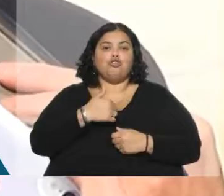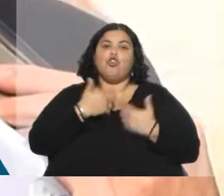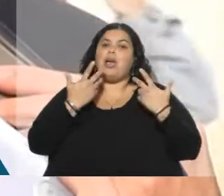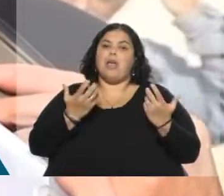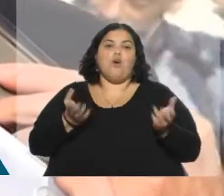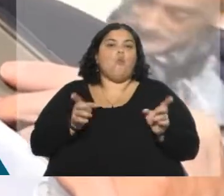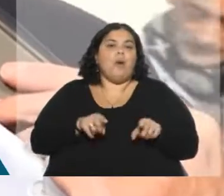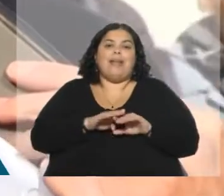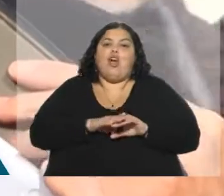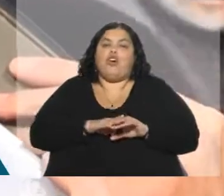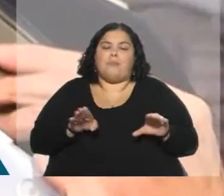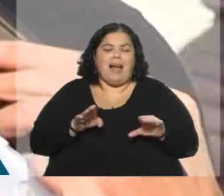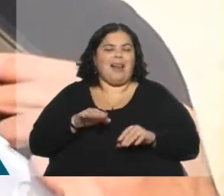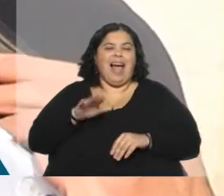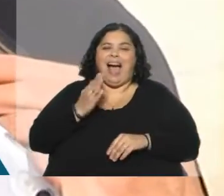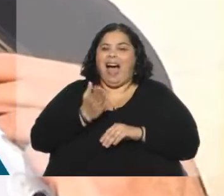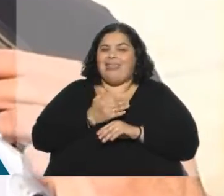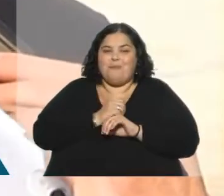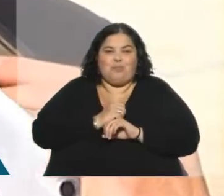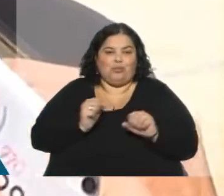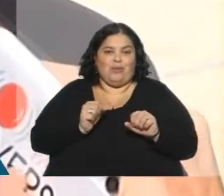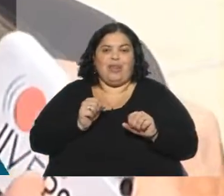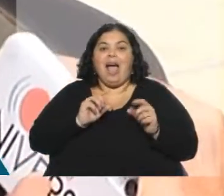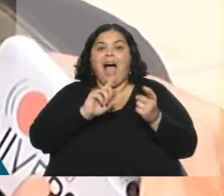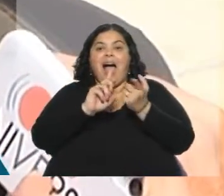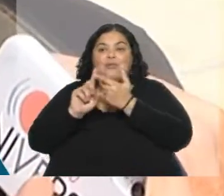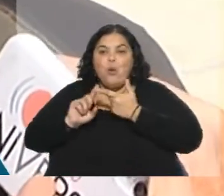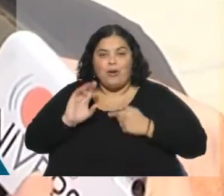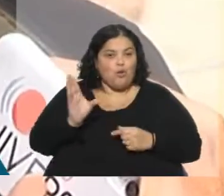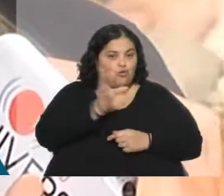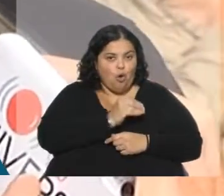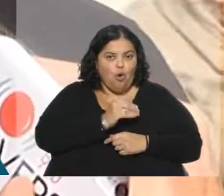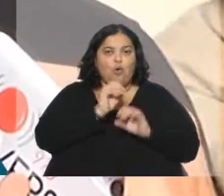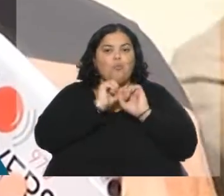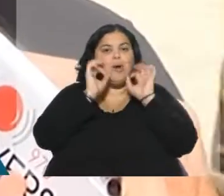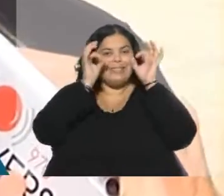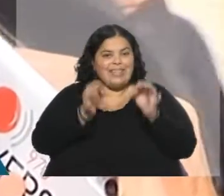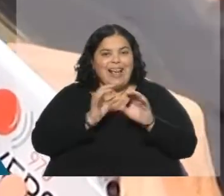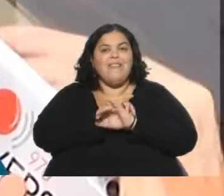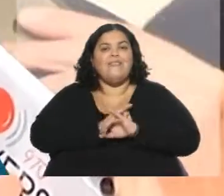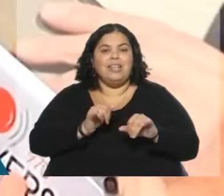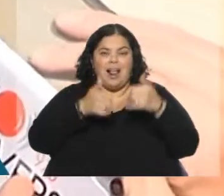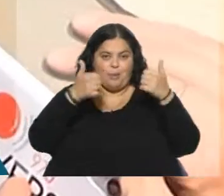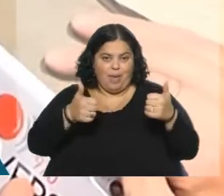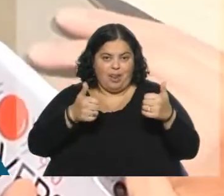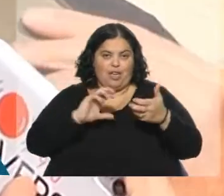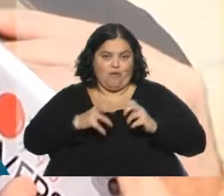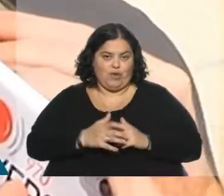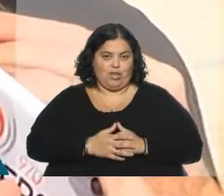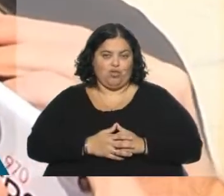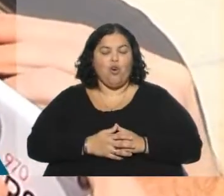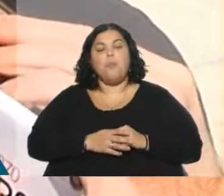toda la situación, se puedan poner de acuerdo las partes y se pueda llegar a buen término, y más teniendo en cuenta que